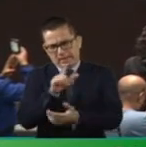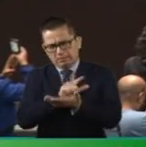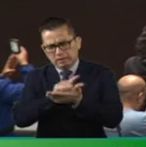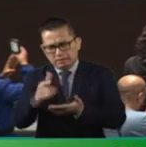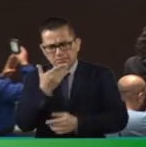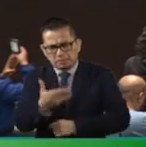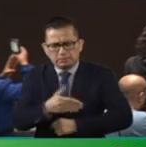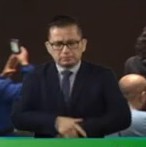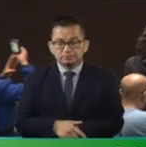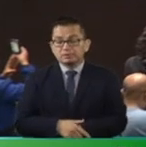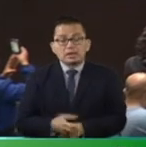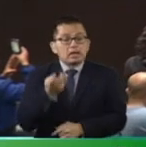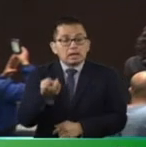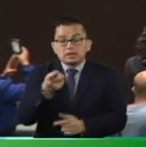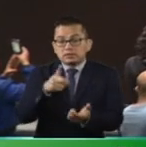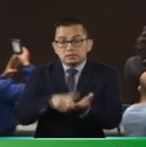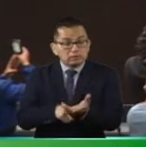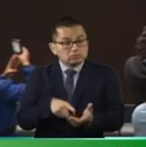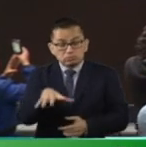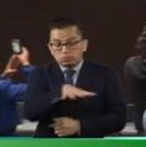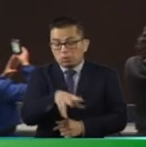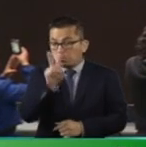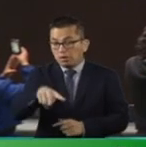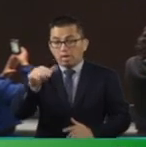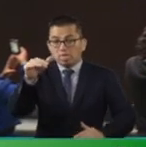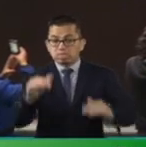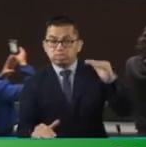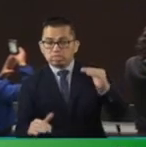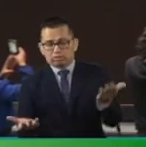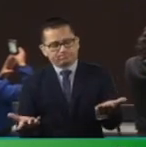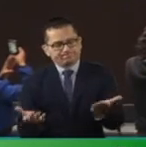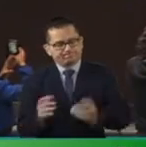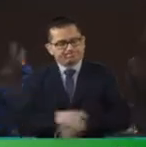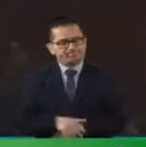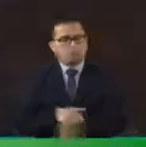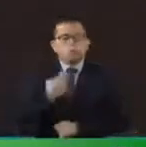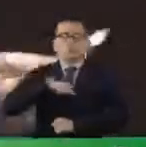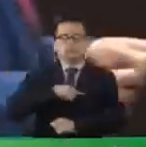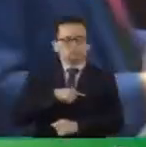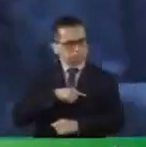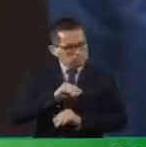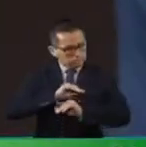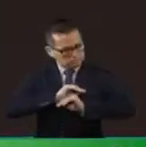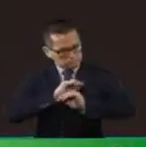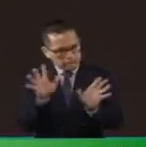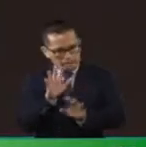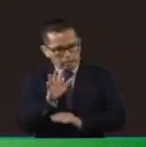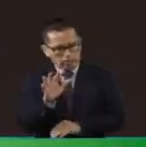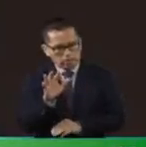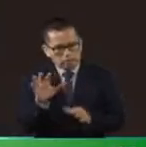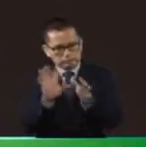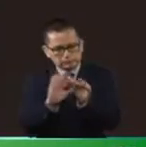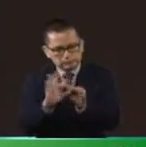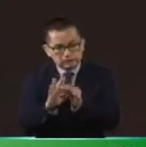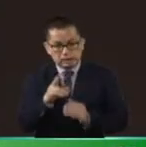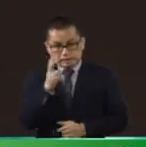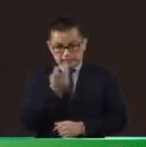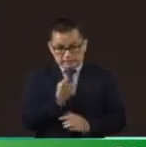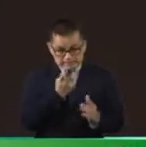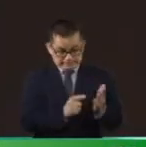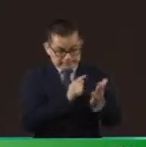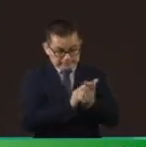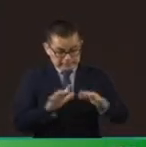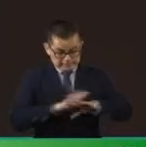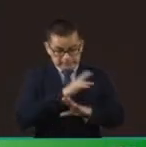ahí donde empiezan las desigualdades. Por eso lo decimos fuerte y claro, esta reforma es tóxica,